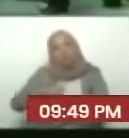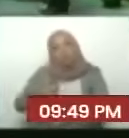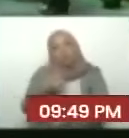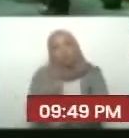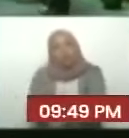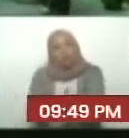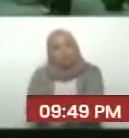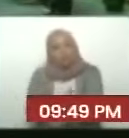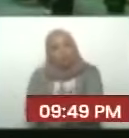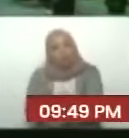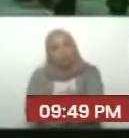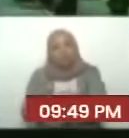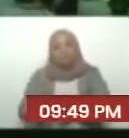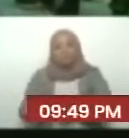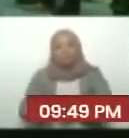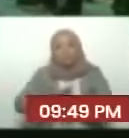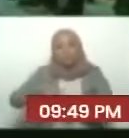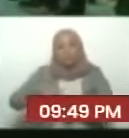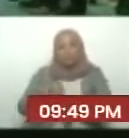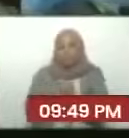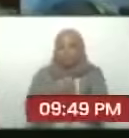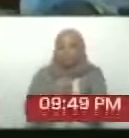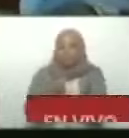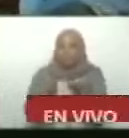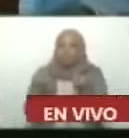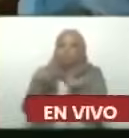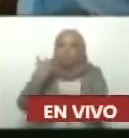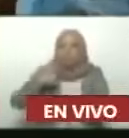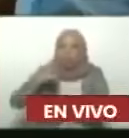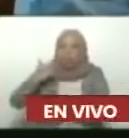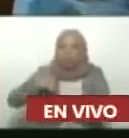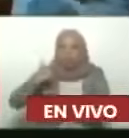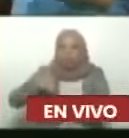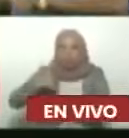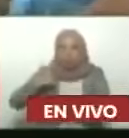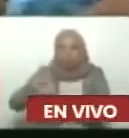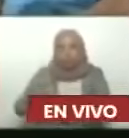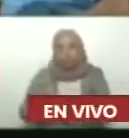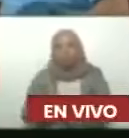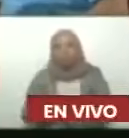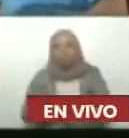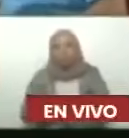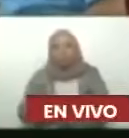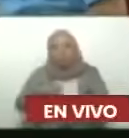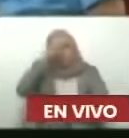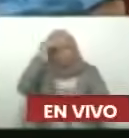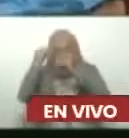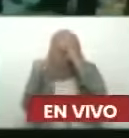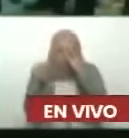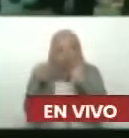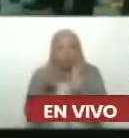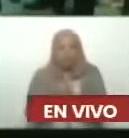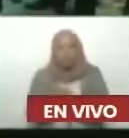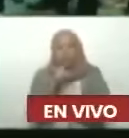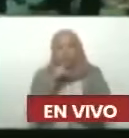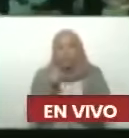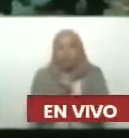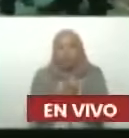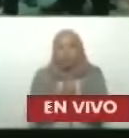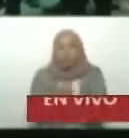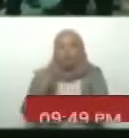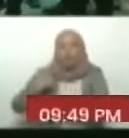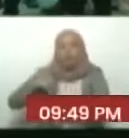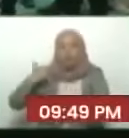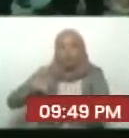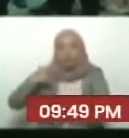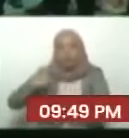hermanos. Nosotros amamos mucho a Argentina. Yo aprendí a amar a